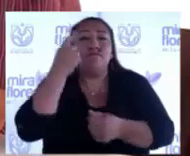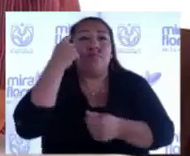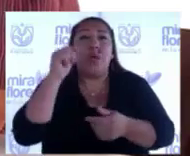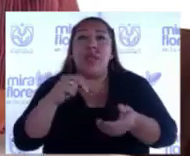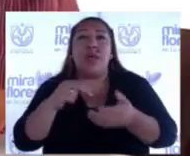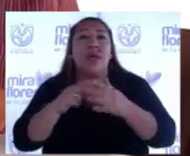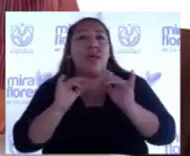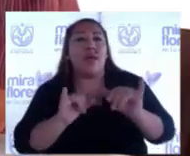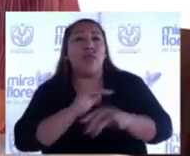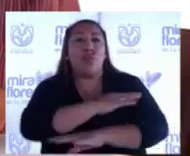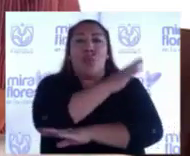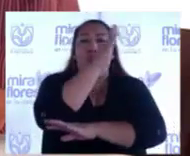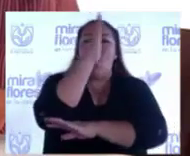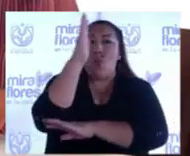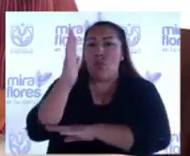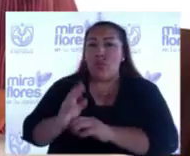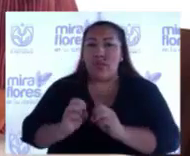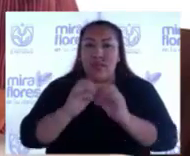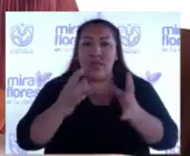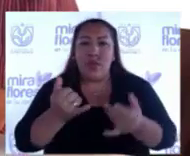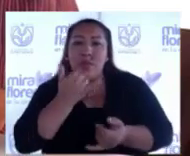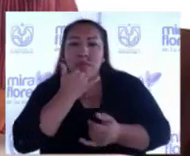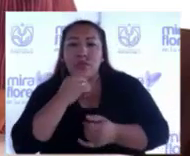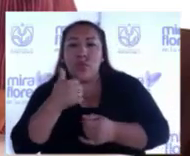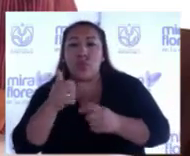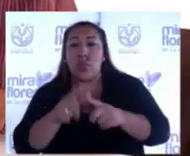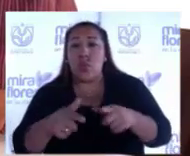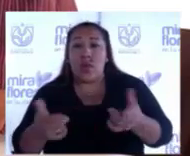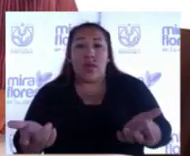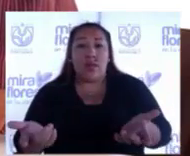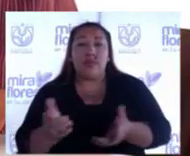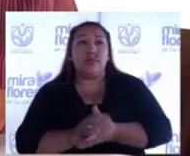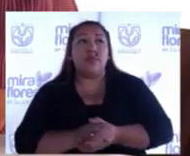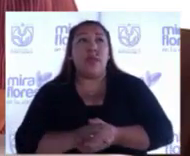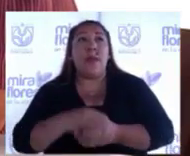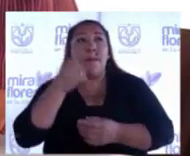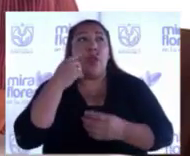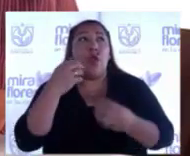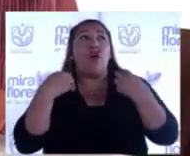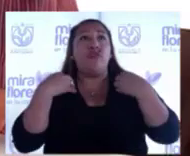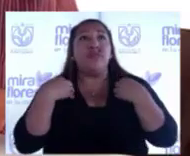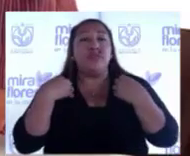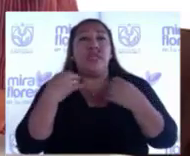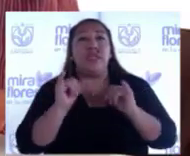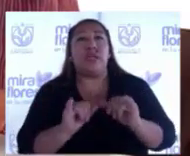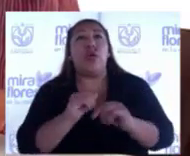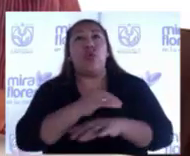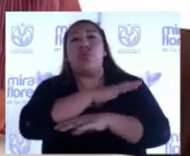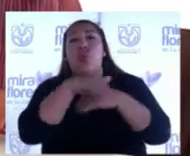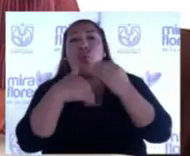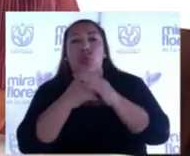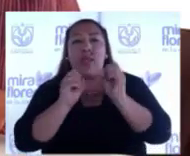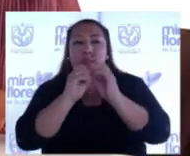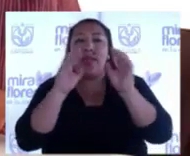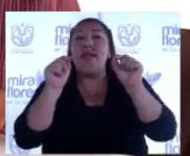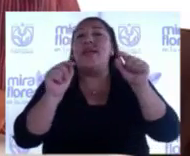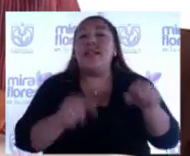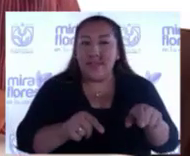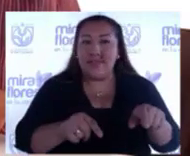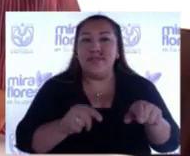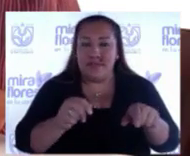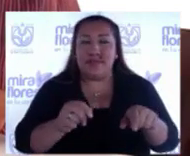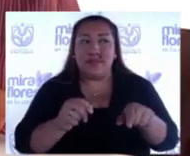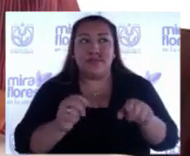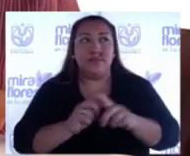para quedarse todo el día, como sucede en muchos sitios, para oficinas, y se quedaran todo el día. Ese es el caso,